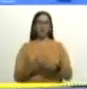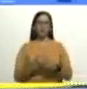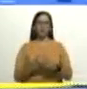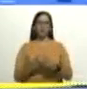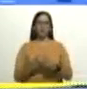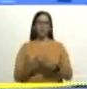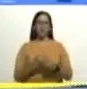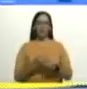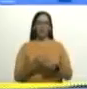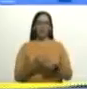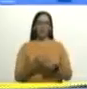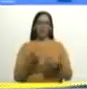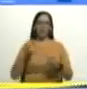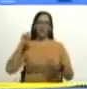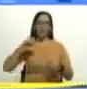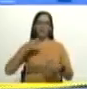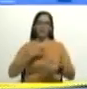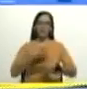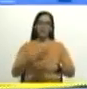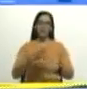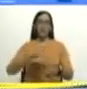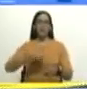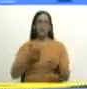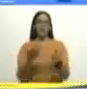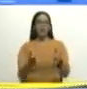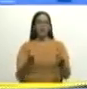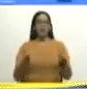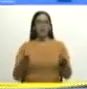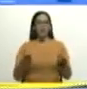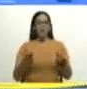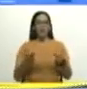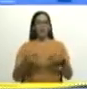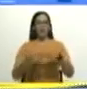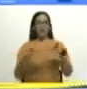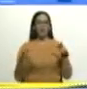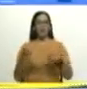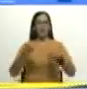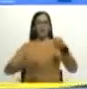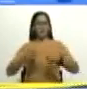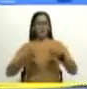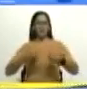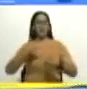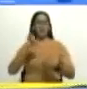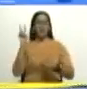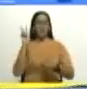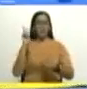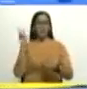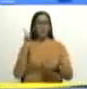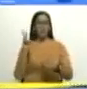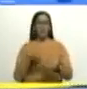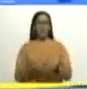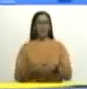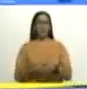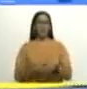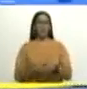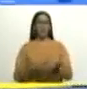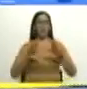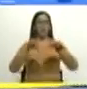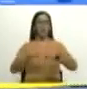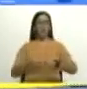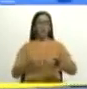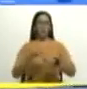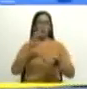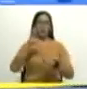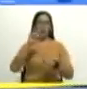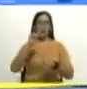en las ambiciones de lo que pueden lograr el sector automotriz que existe en Venezuela, que era cubierto por